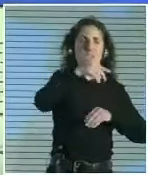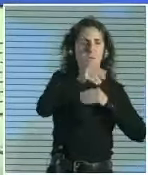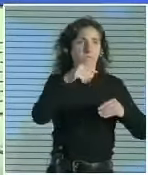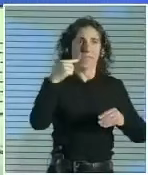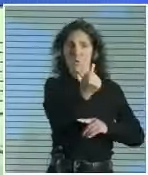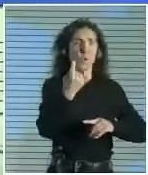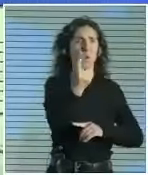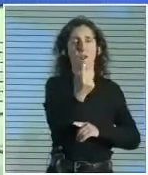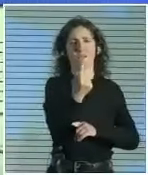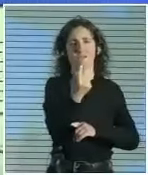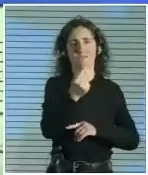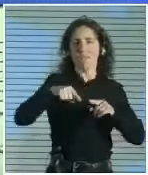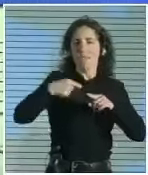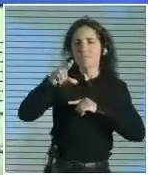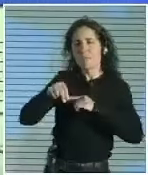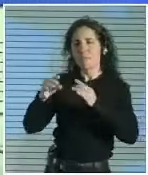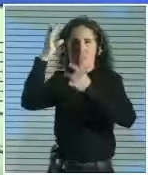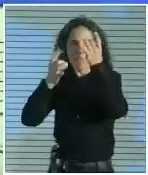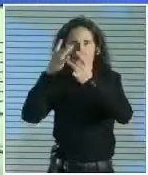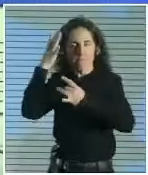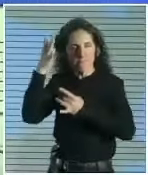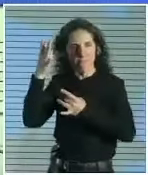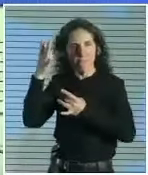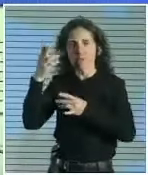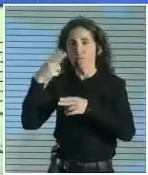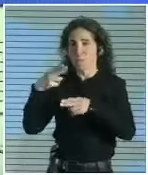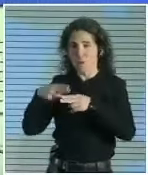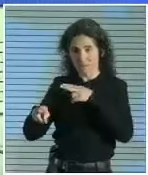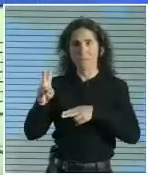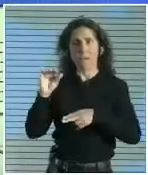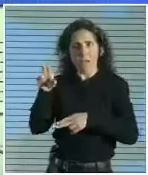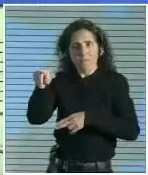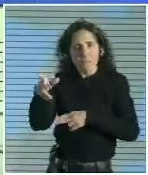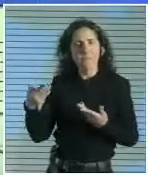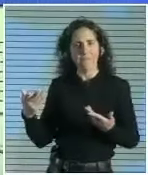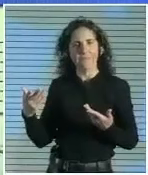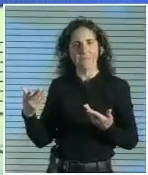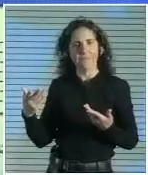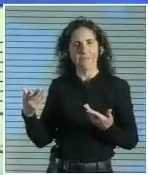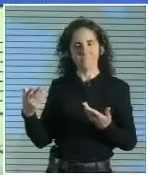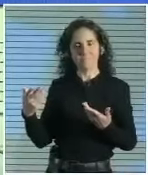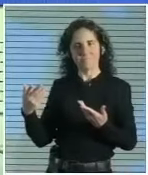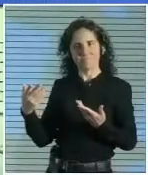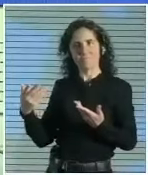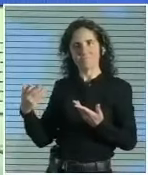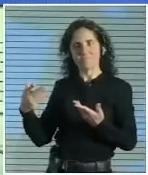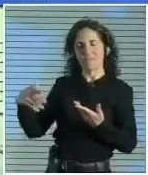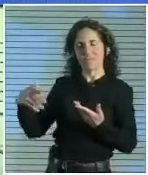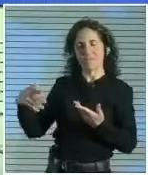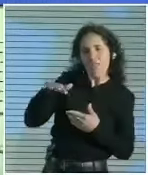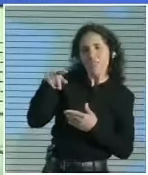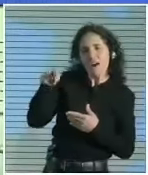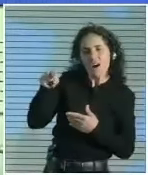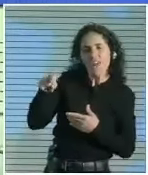solas. Luego tenemos iniciativas políticas de destino que actúan